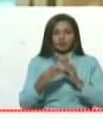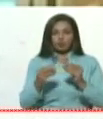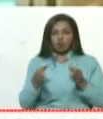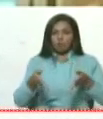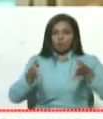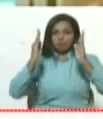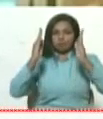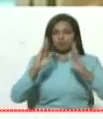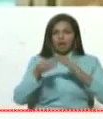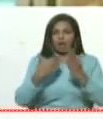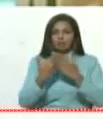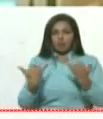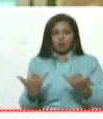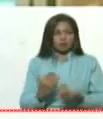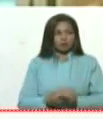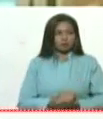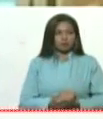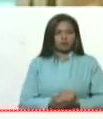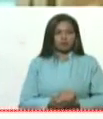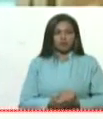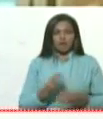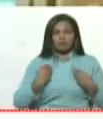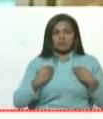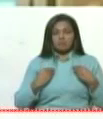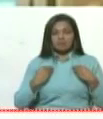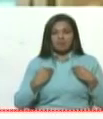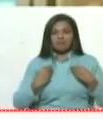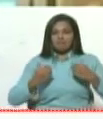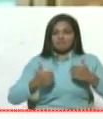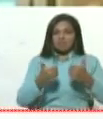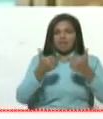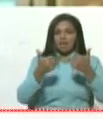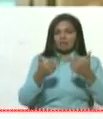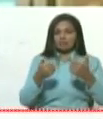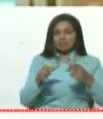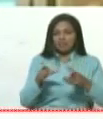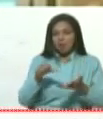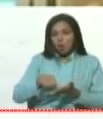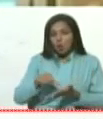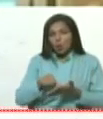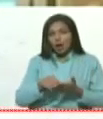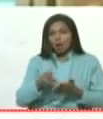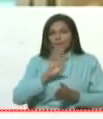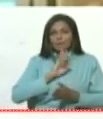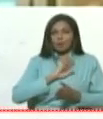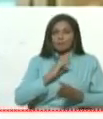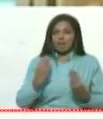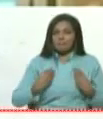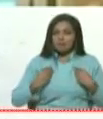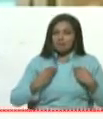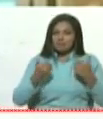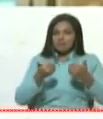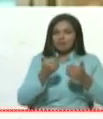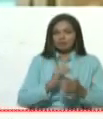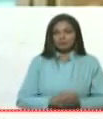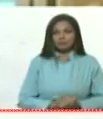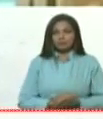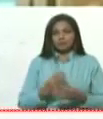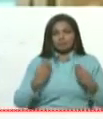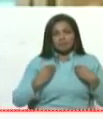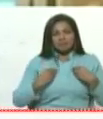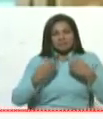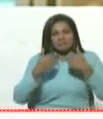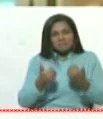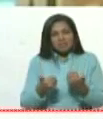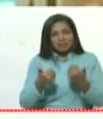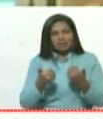infraestructura y del vivir viviendo de las ciudades. El concepto del vivir viviendo. Vivir